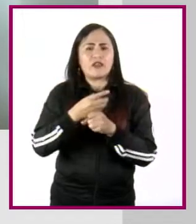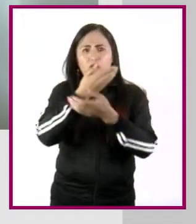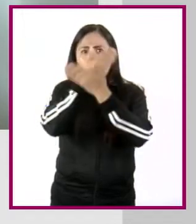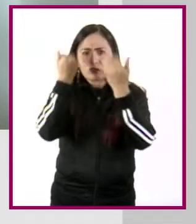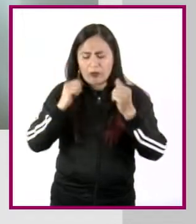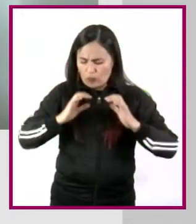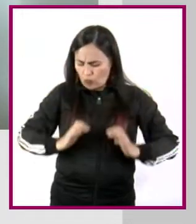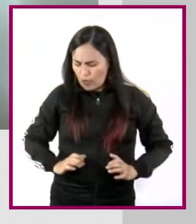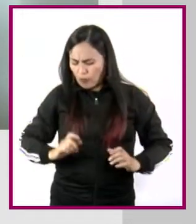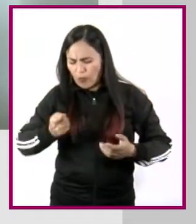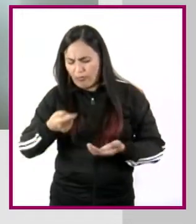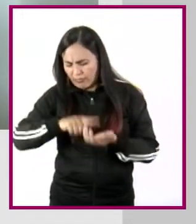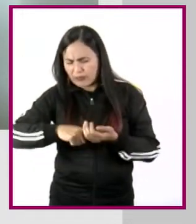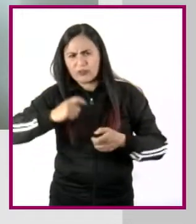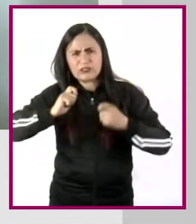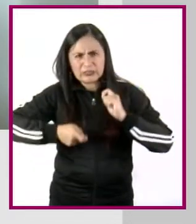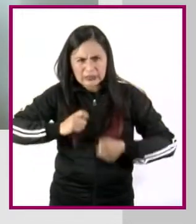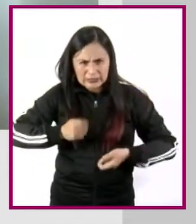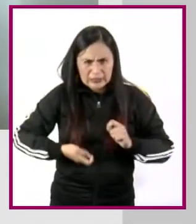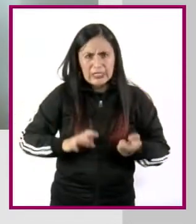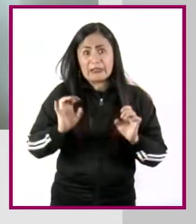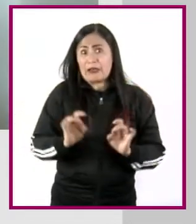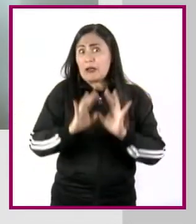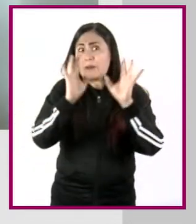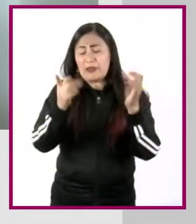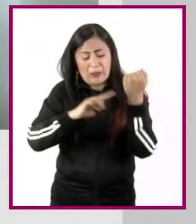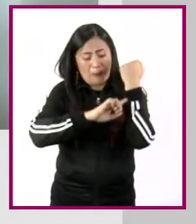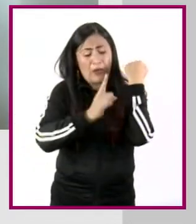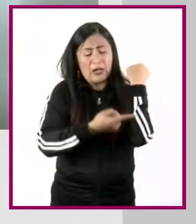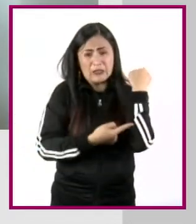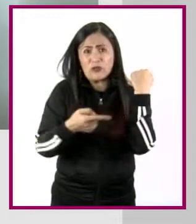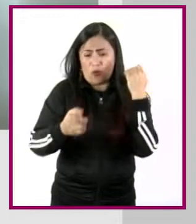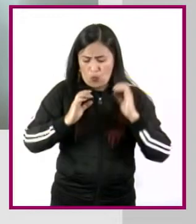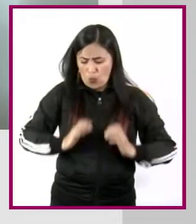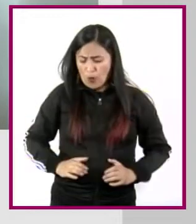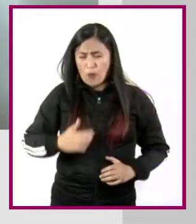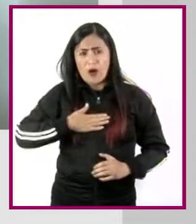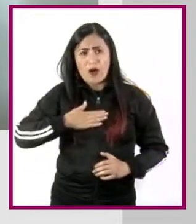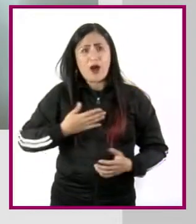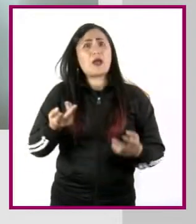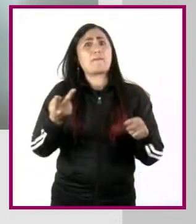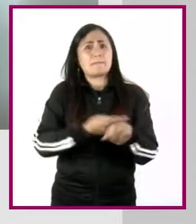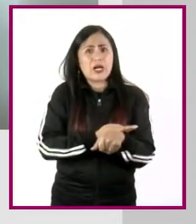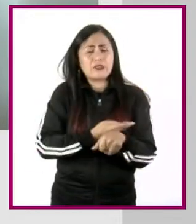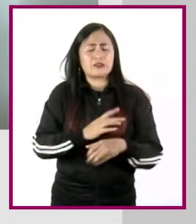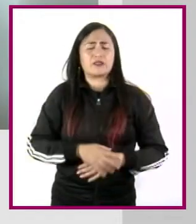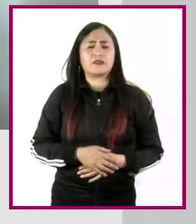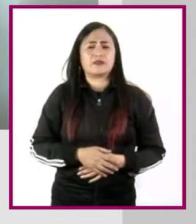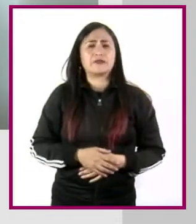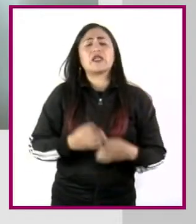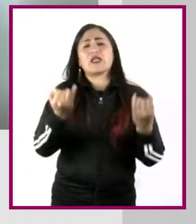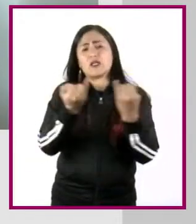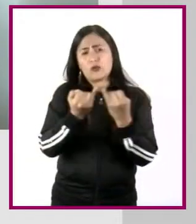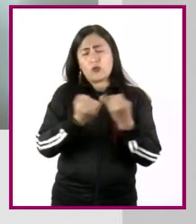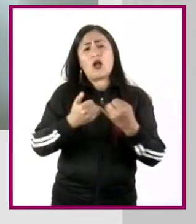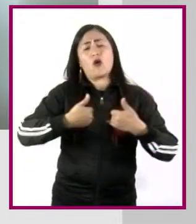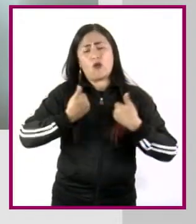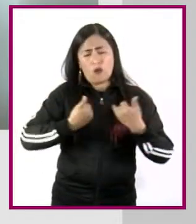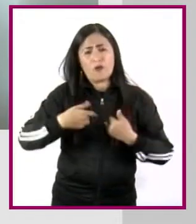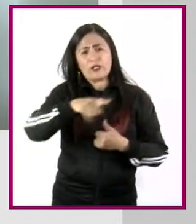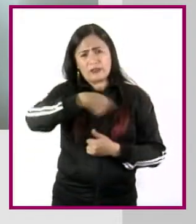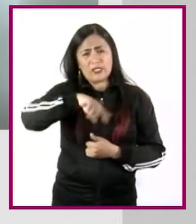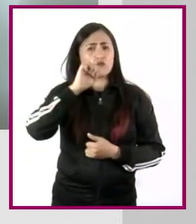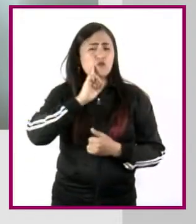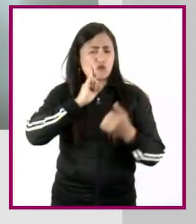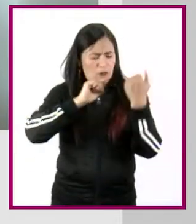cómo es que funciona esto de quedar embarazada o no. Y por último, también creemos que hay adolescentes que deciden estar embarazadas,